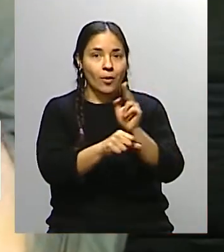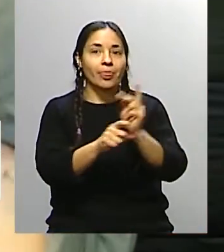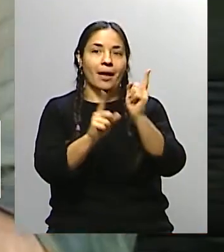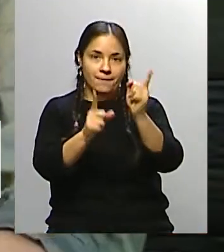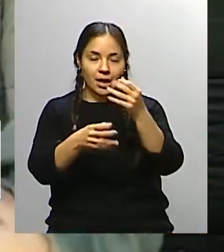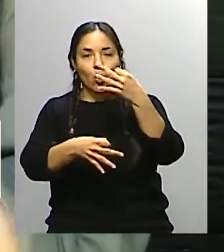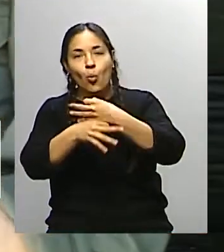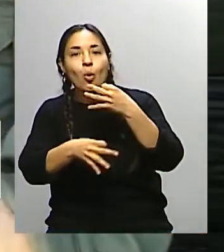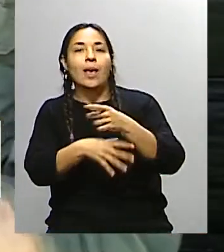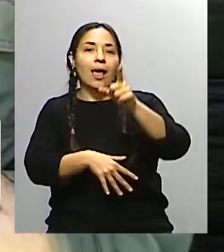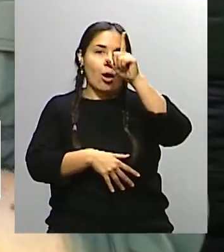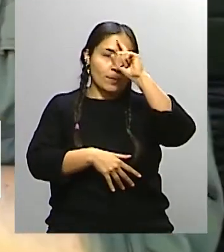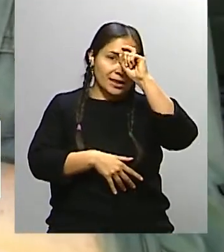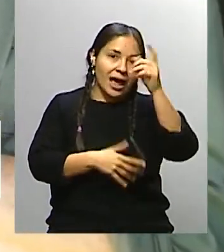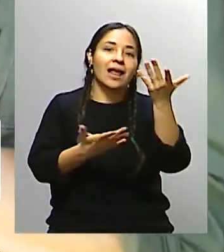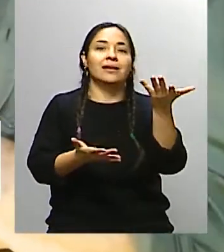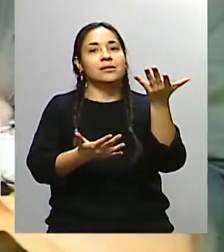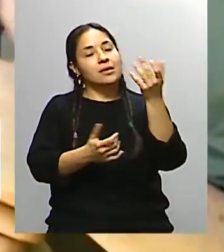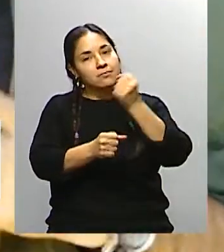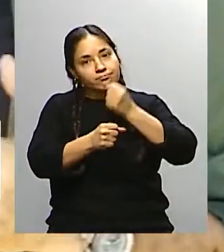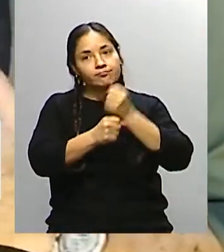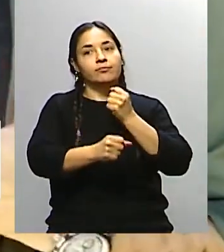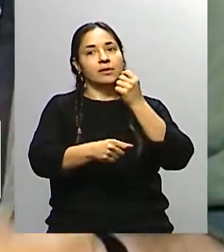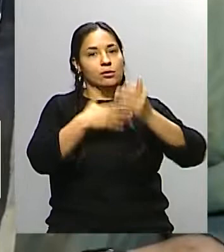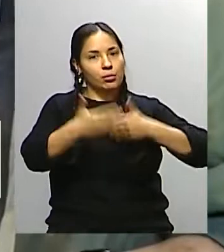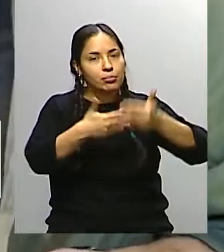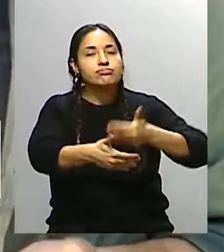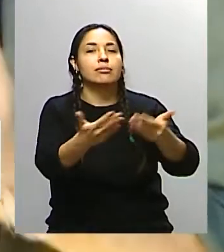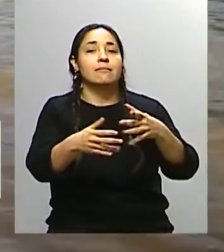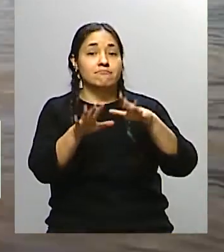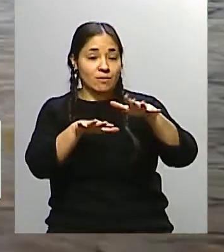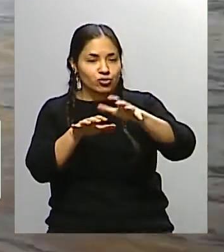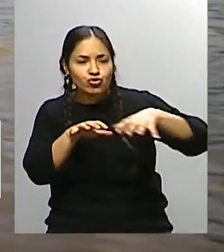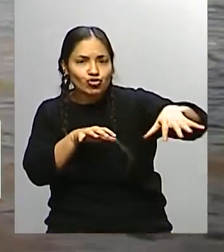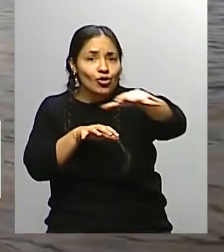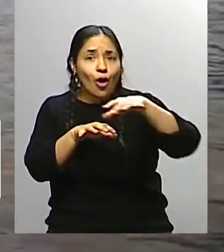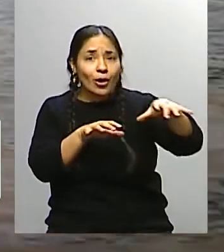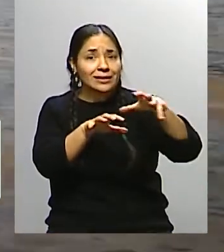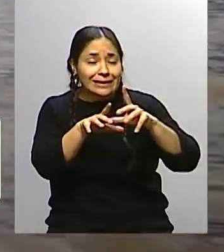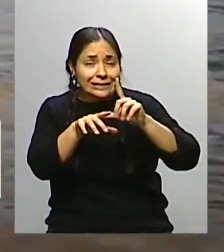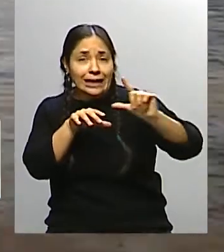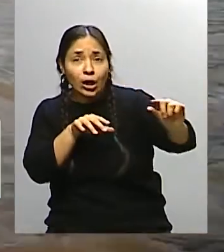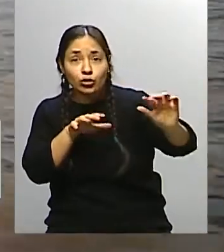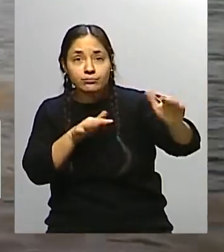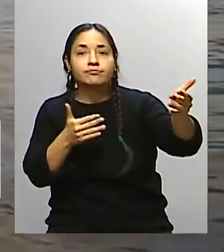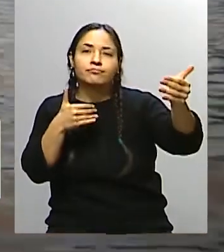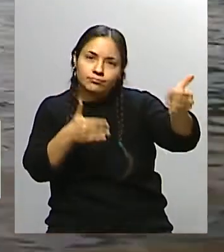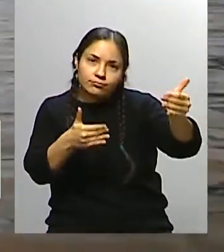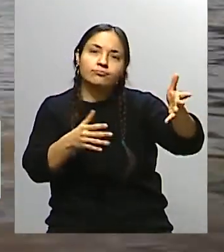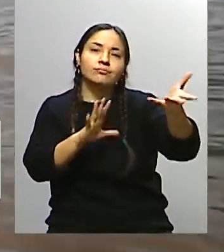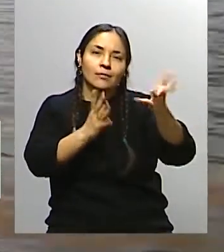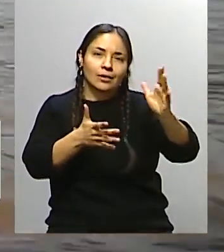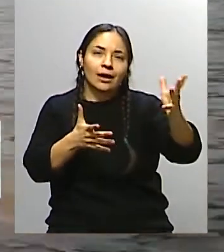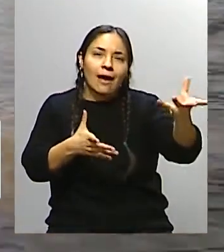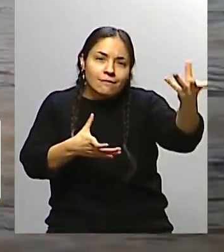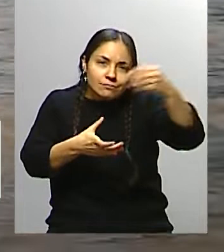con hospitales, con actividades productivas, vincular estas zonas al resto del país, agricultura sostenible. Y